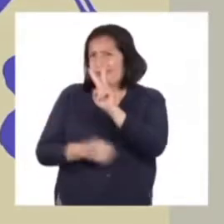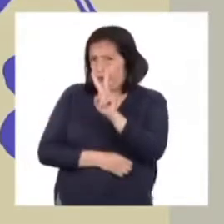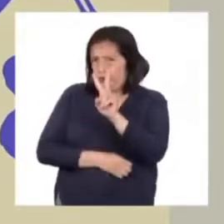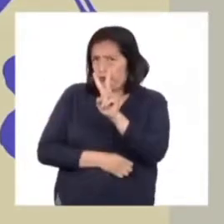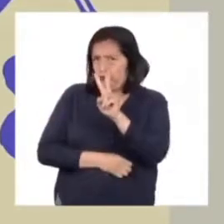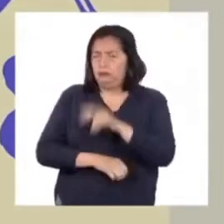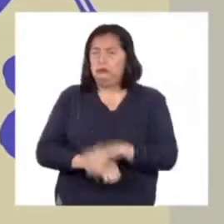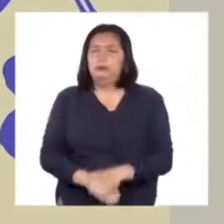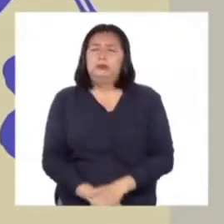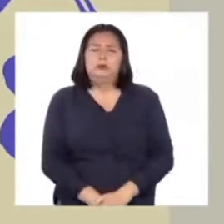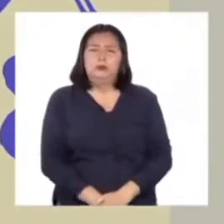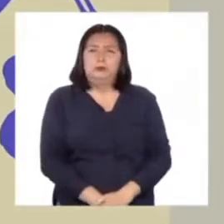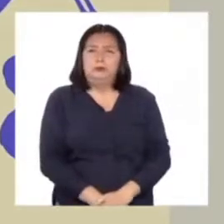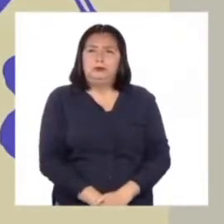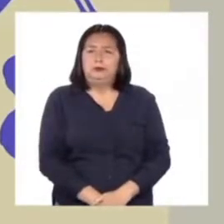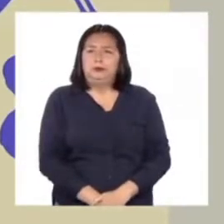especies.